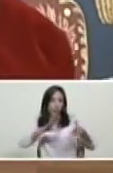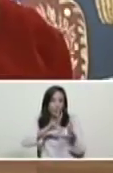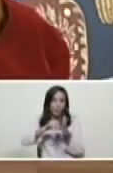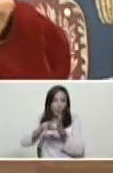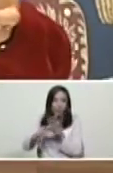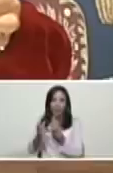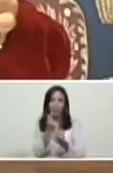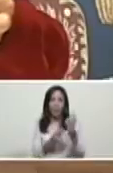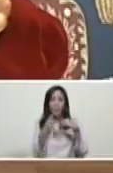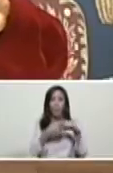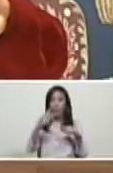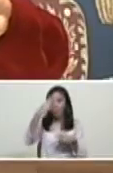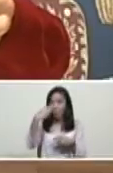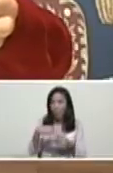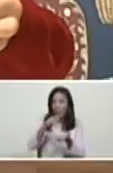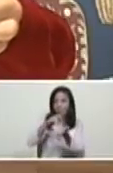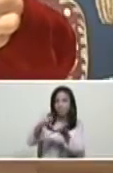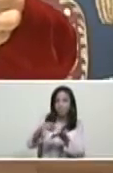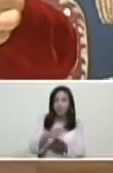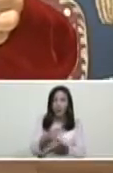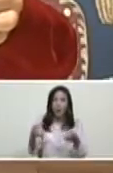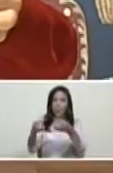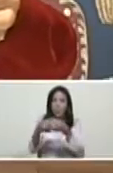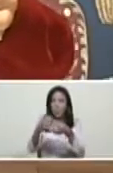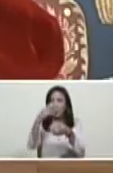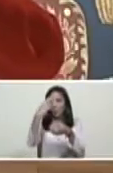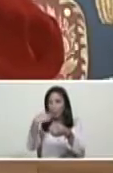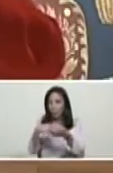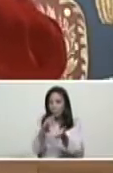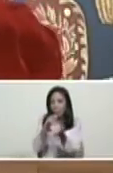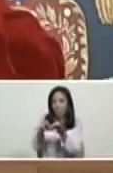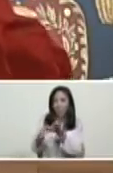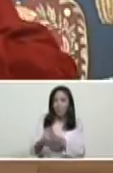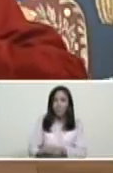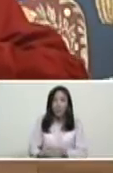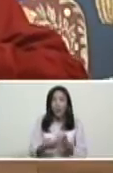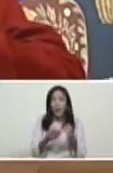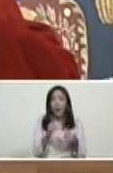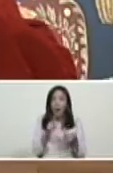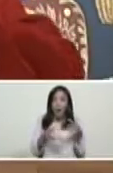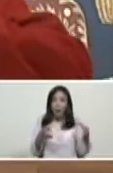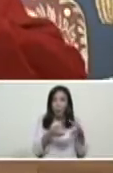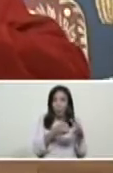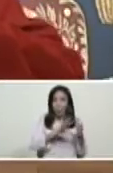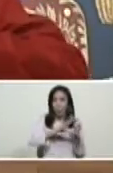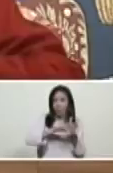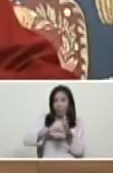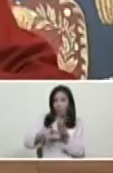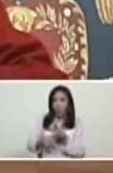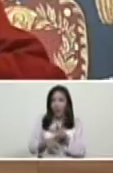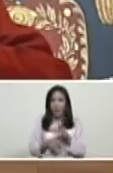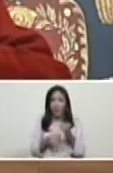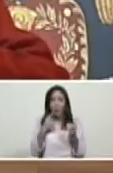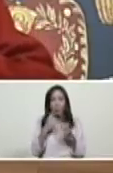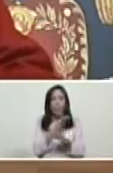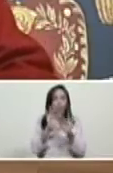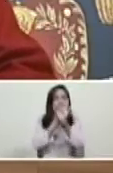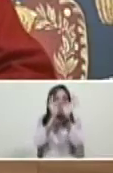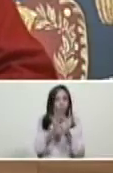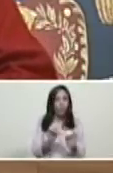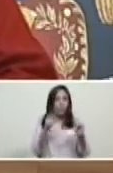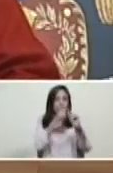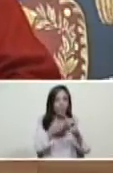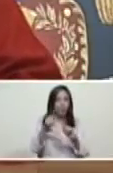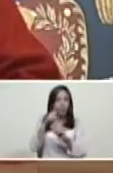y de grandes riquezas en pequeñas minorías de élite, muy corruptos, con distintas formas de gobierno,